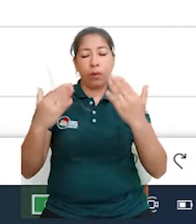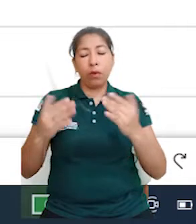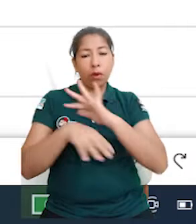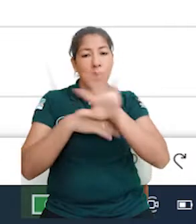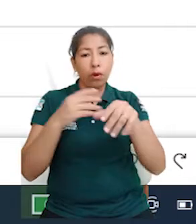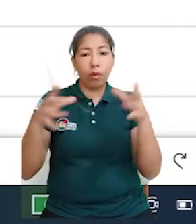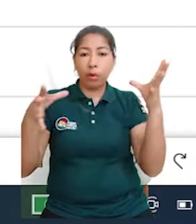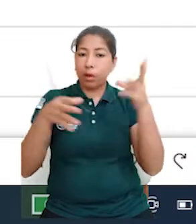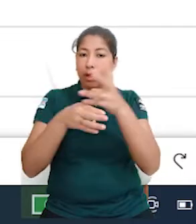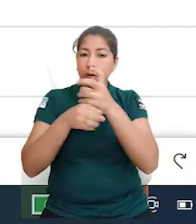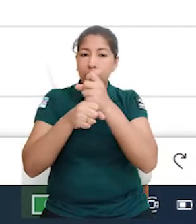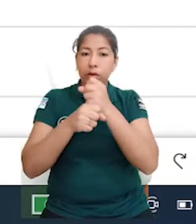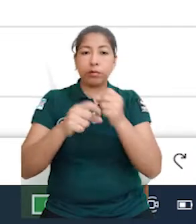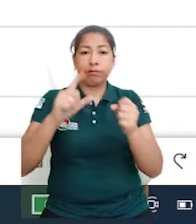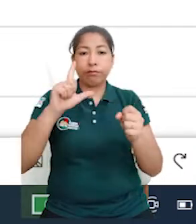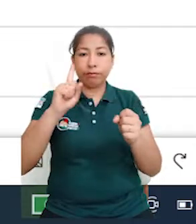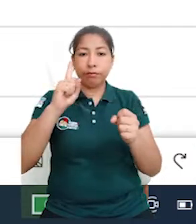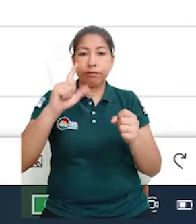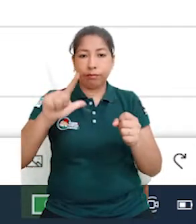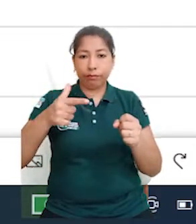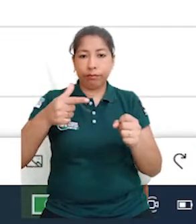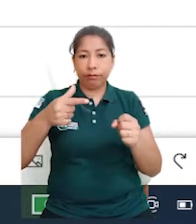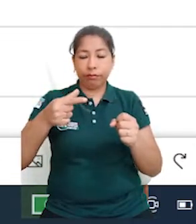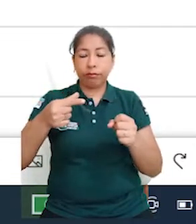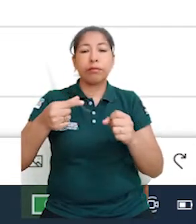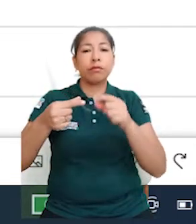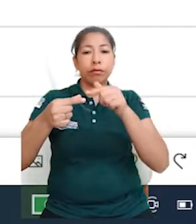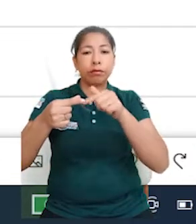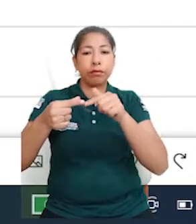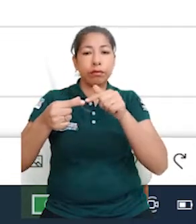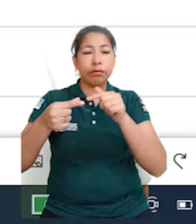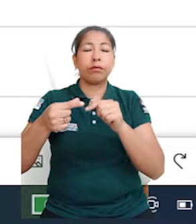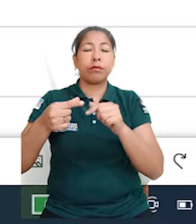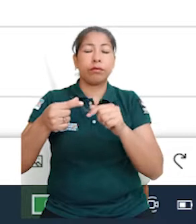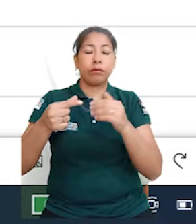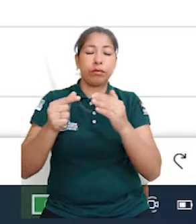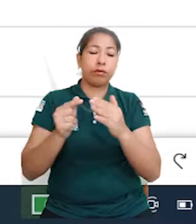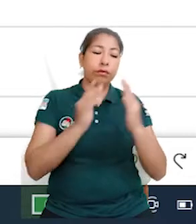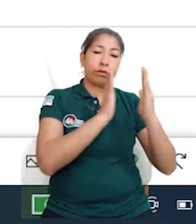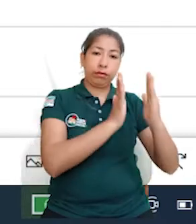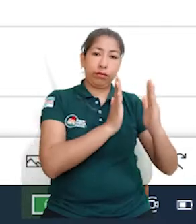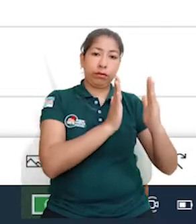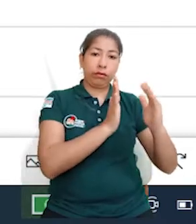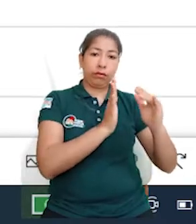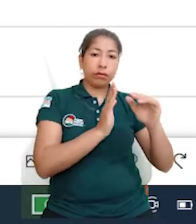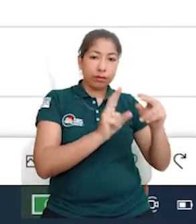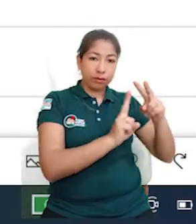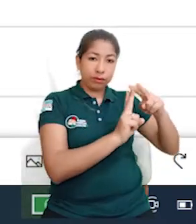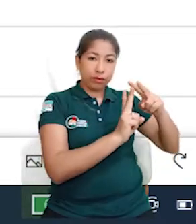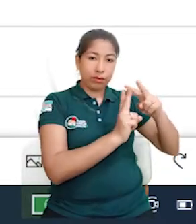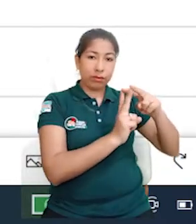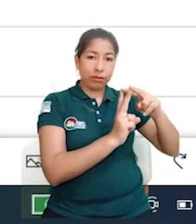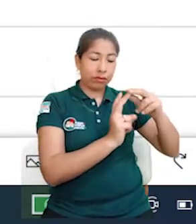logaritmos a uno solo, y al otro lado de la ecuación tenemos el número 1. Hemos reunido un